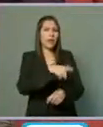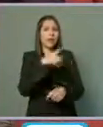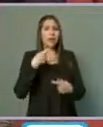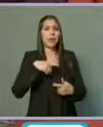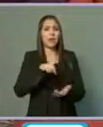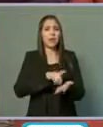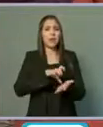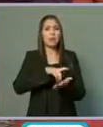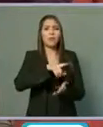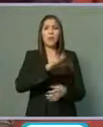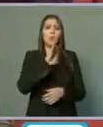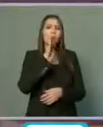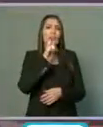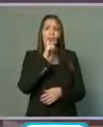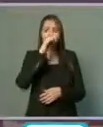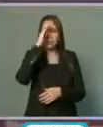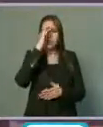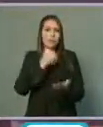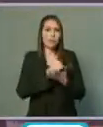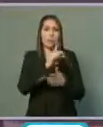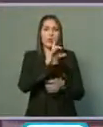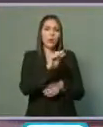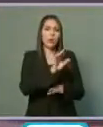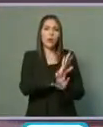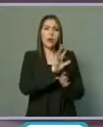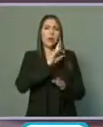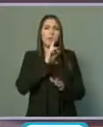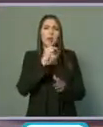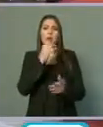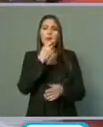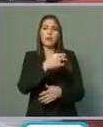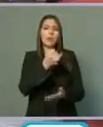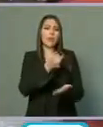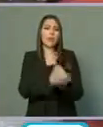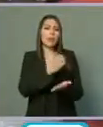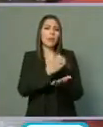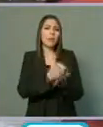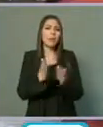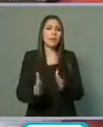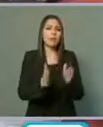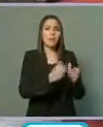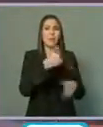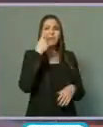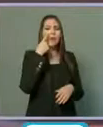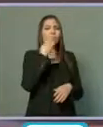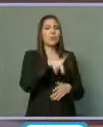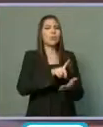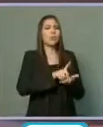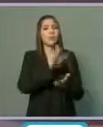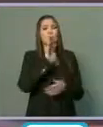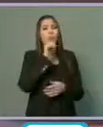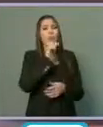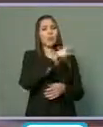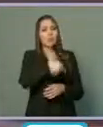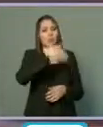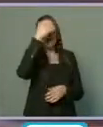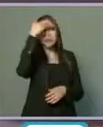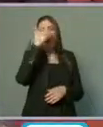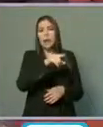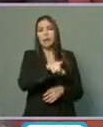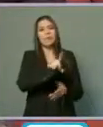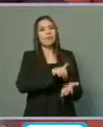tomar decisiones y justamente lo quieren incapacitar para esta situación de ejercicio de sus derechos, ¿no? O sea, que